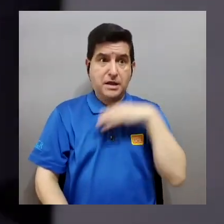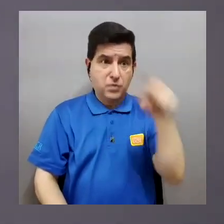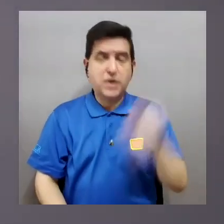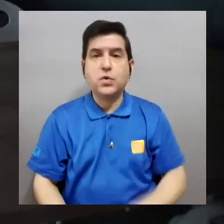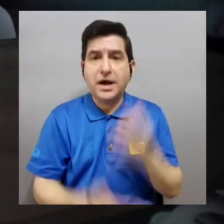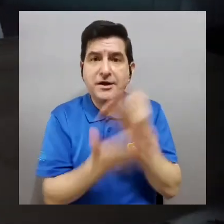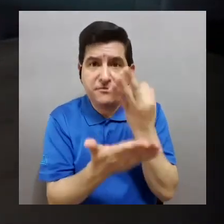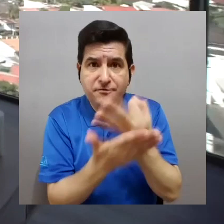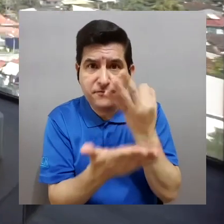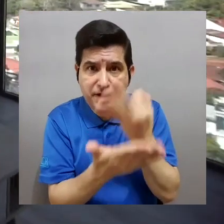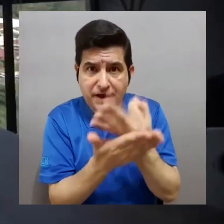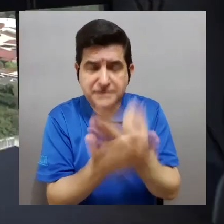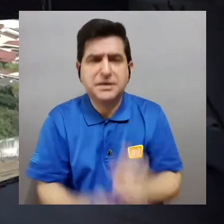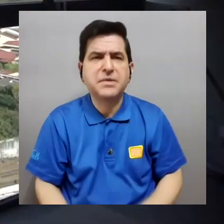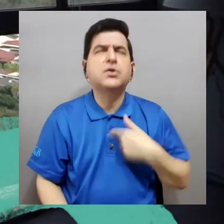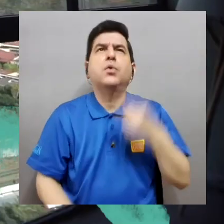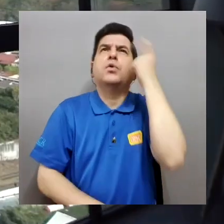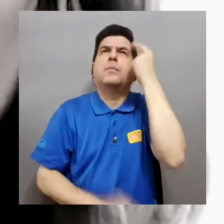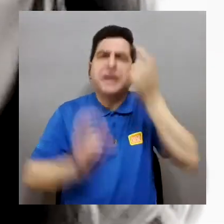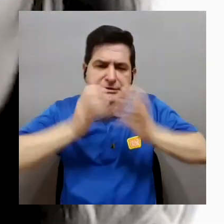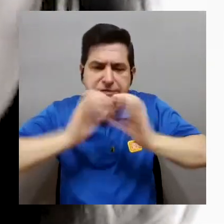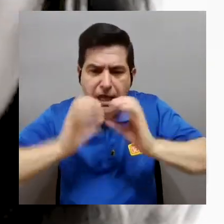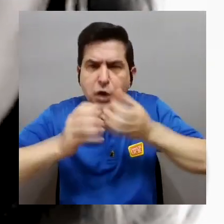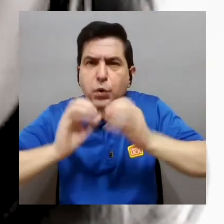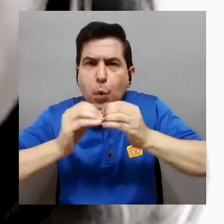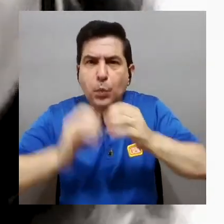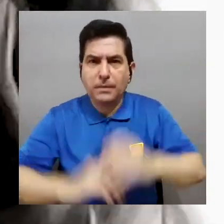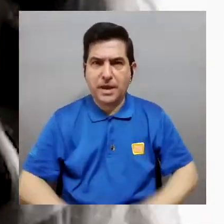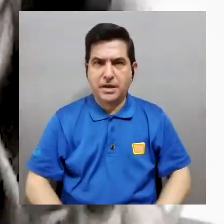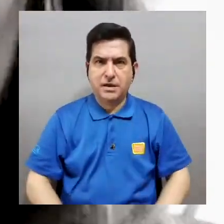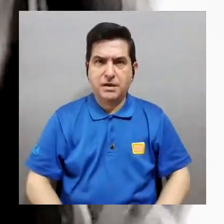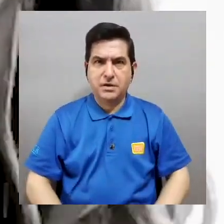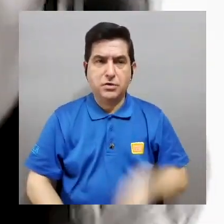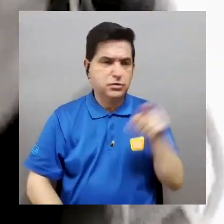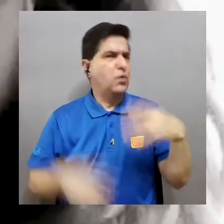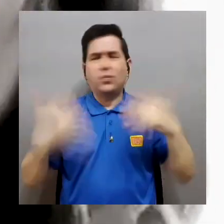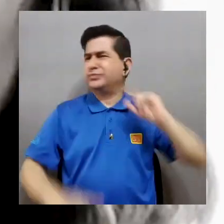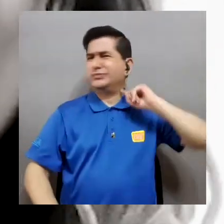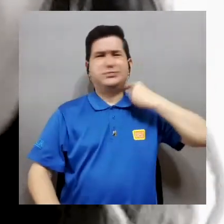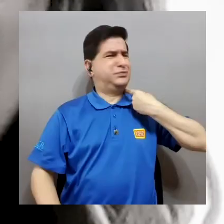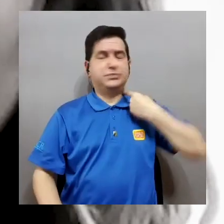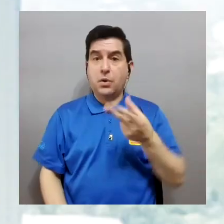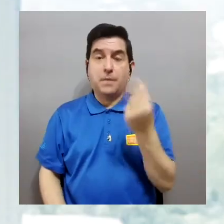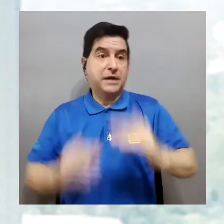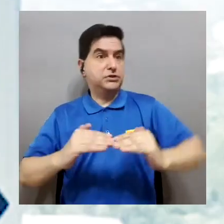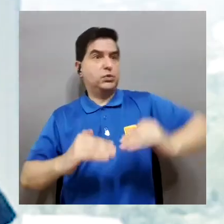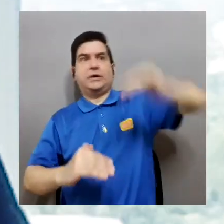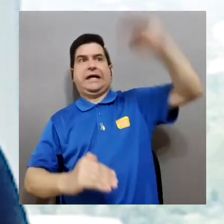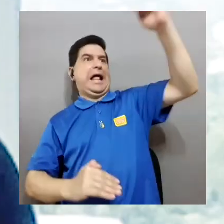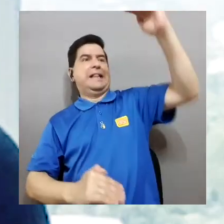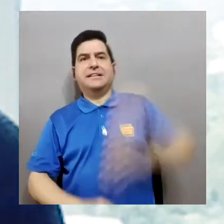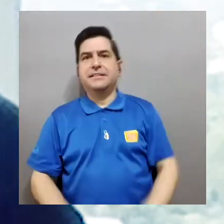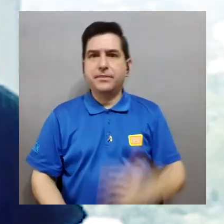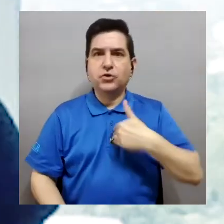tiene opción de financiamiento, uno hace los números, ¿verdad? Y jamás, es demasiado caro. Sí es un precio muy